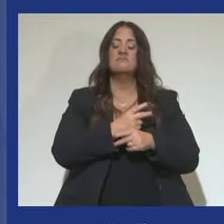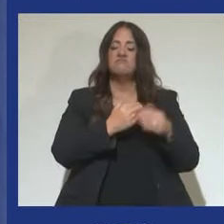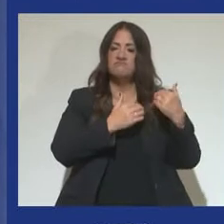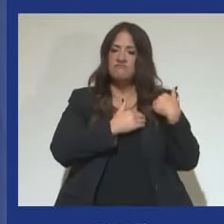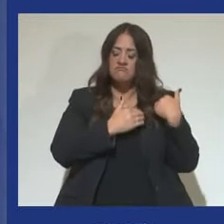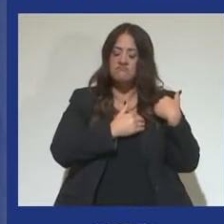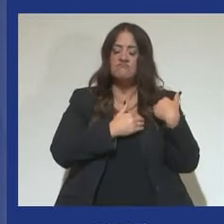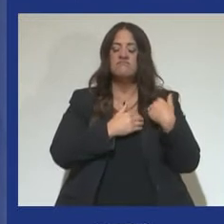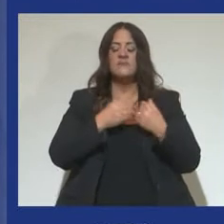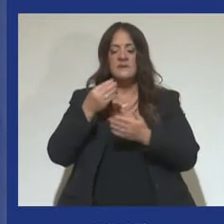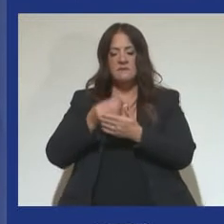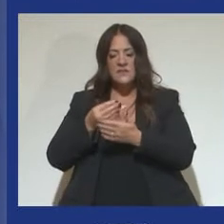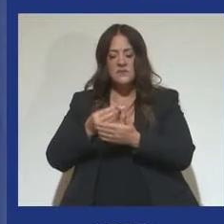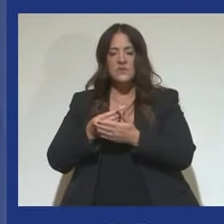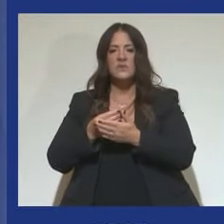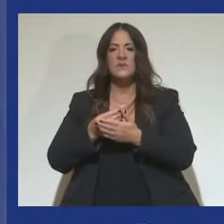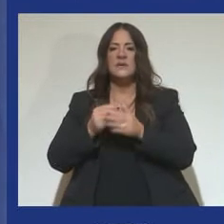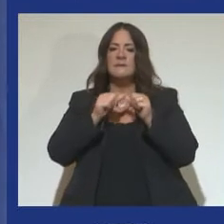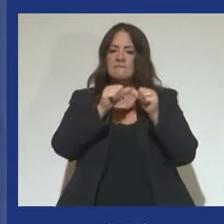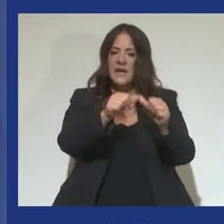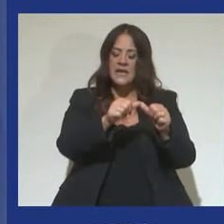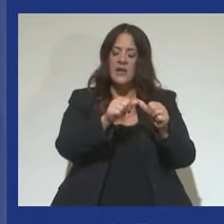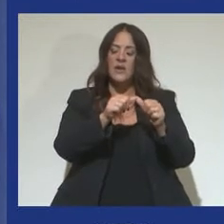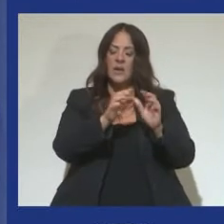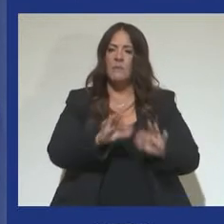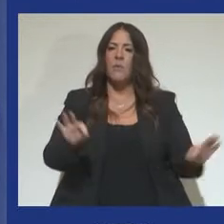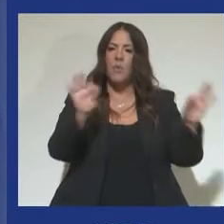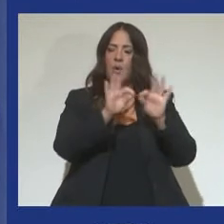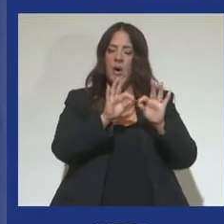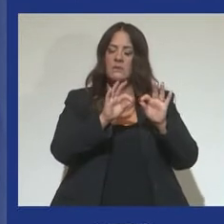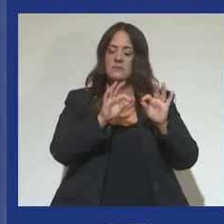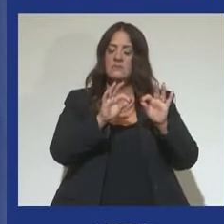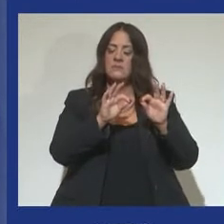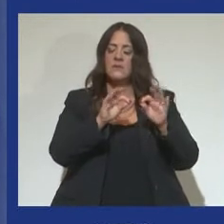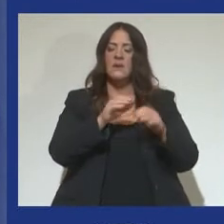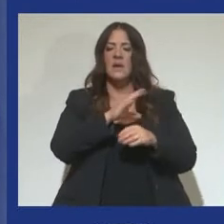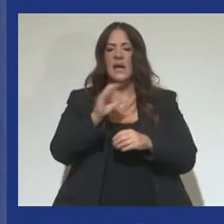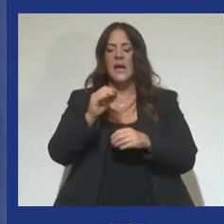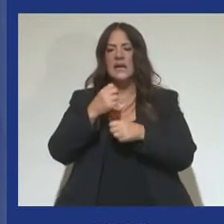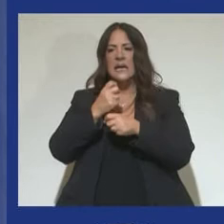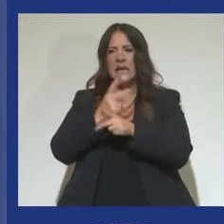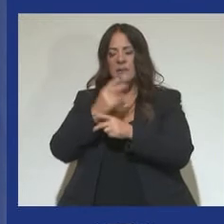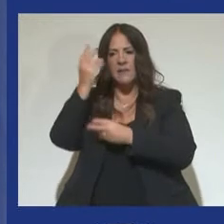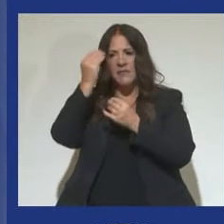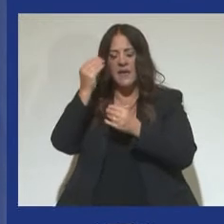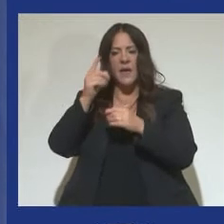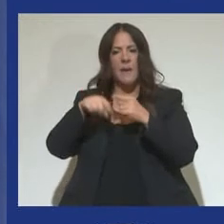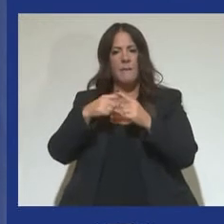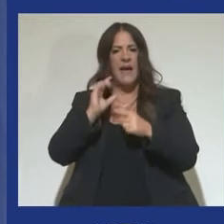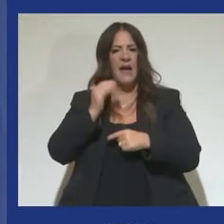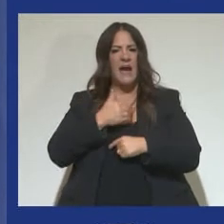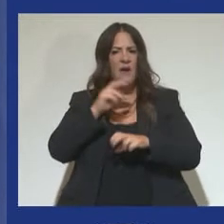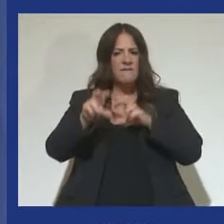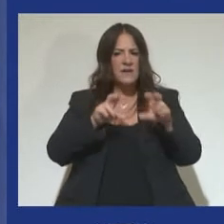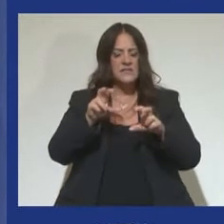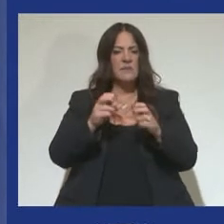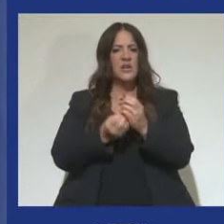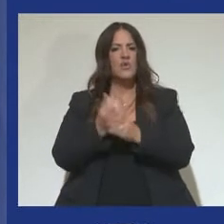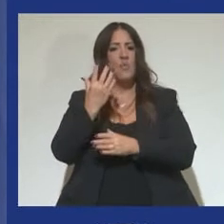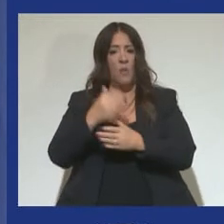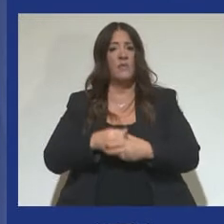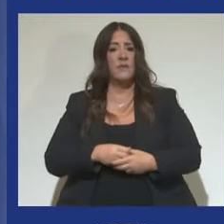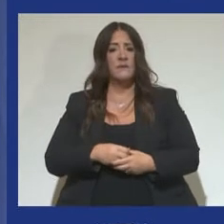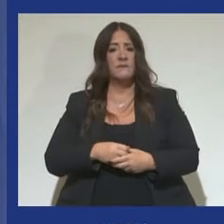mantener esos esos puntos de referencia ese parámetro al empezar a invertir en el crecimiento del estado